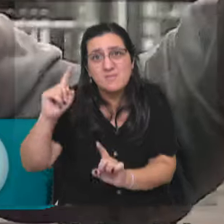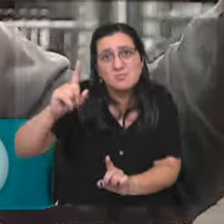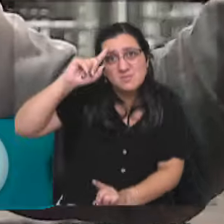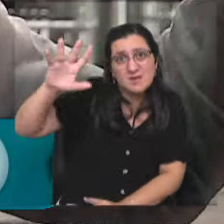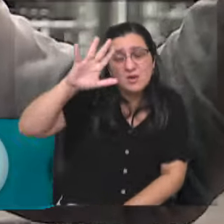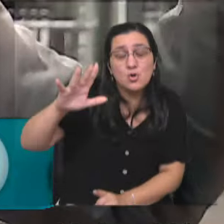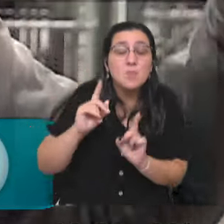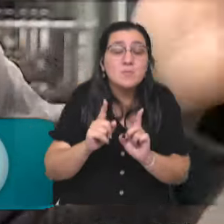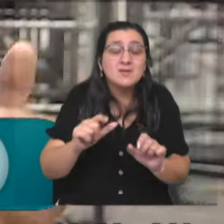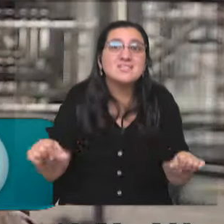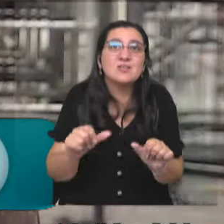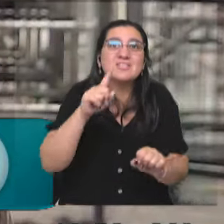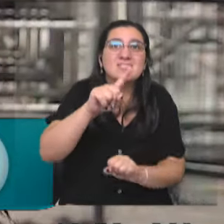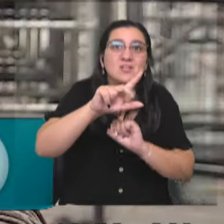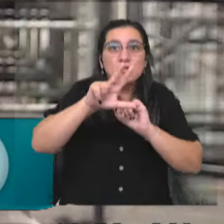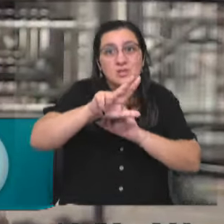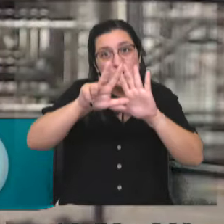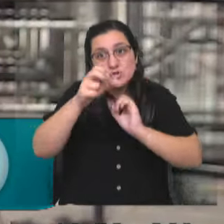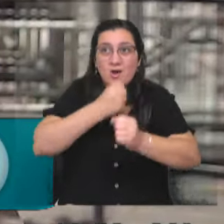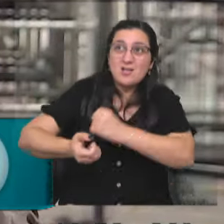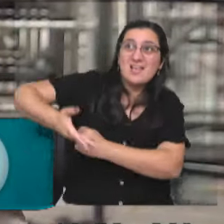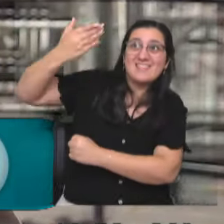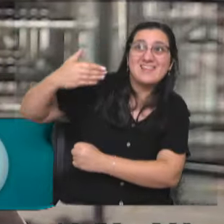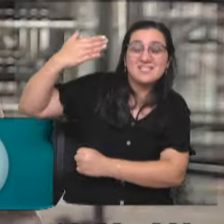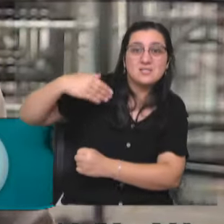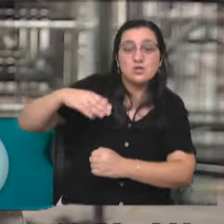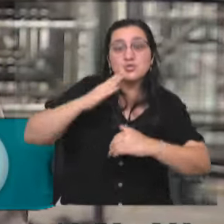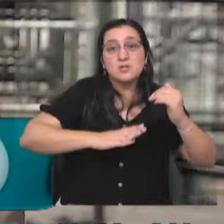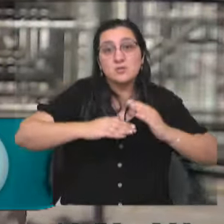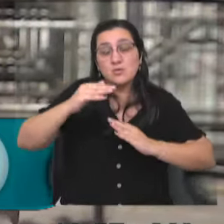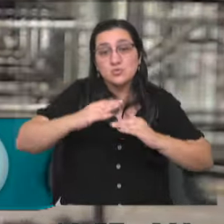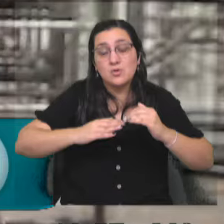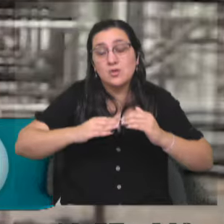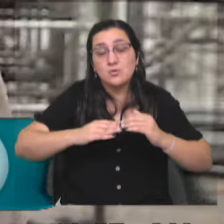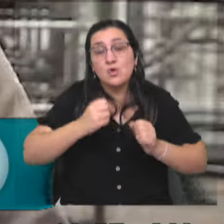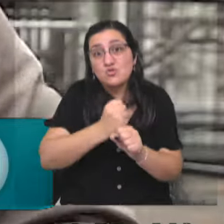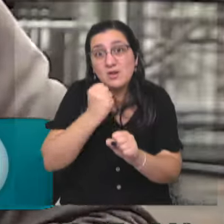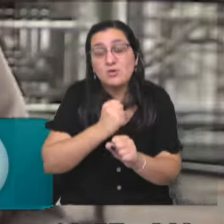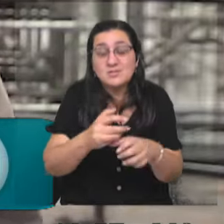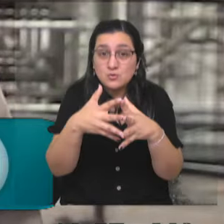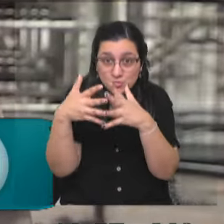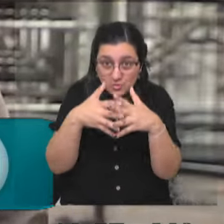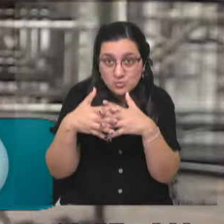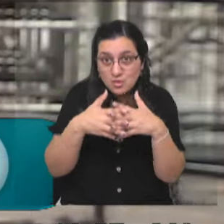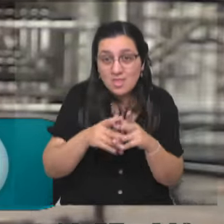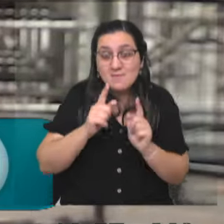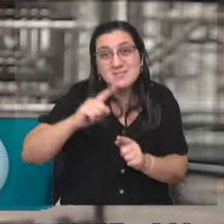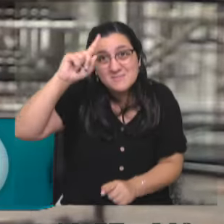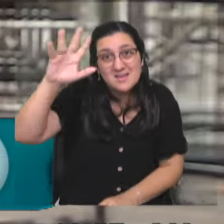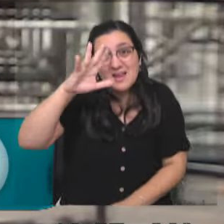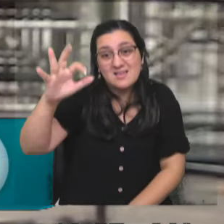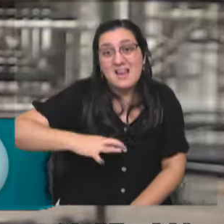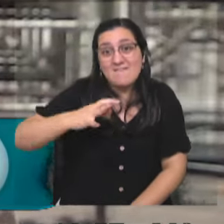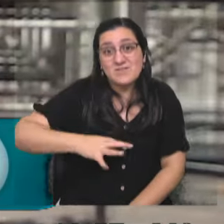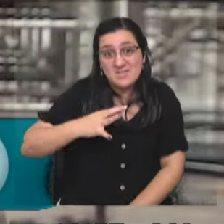hace 138 años atrás aquellos obreros en Chicago, en los Estados Unidos, tenemos que imaginar un futuro en donde la vida esté al servicio de la